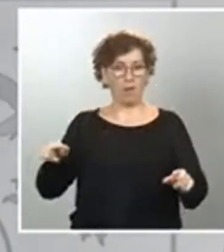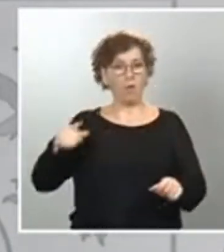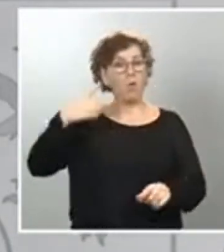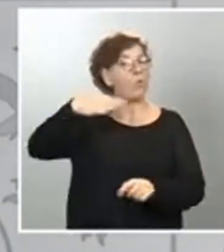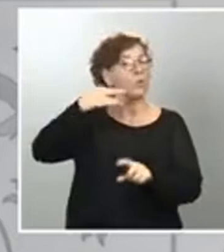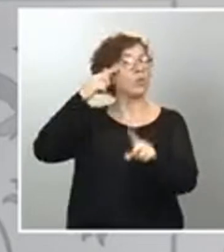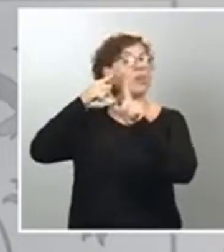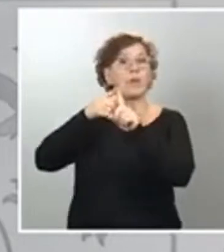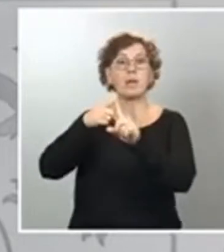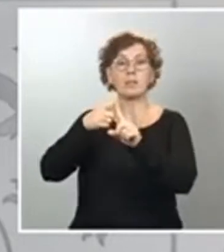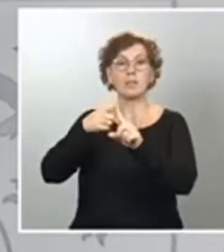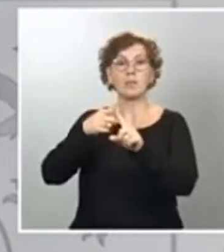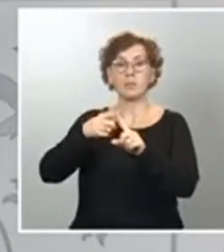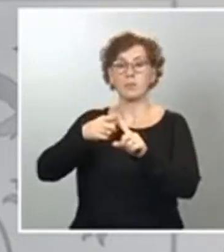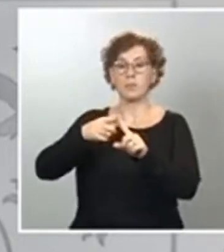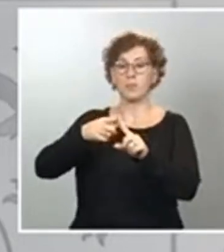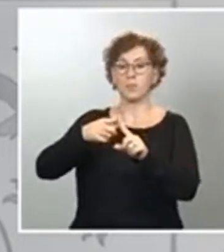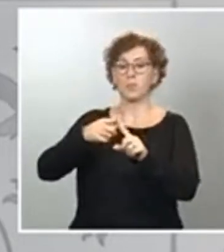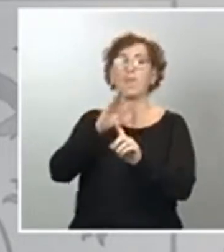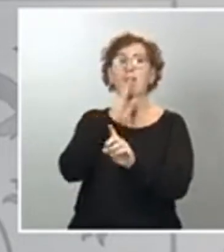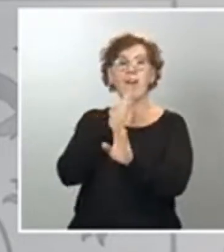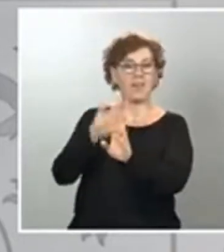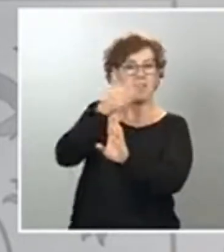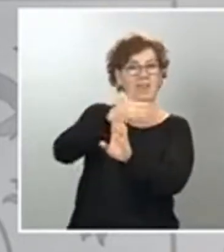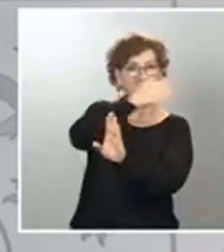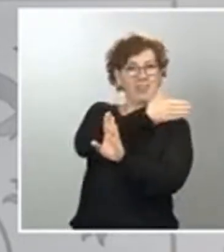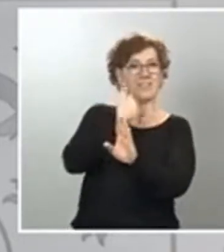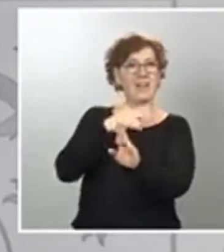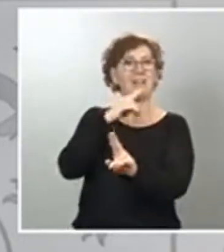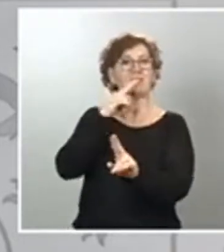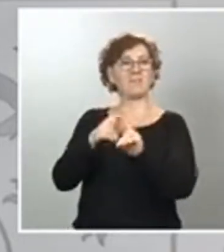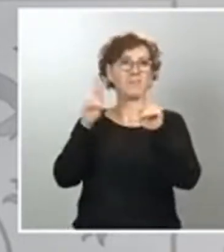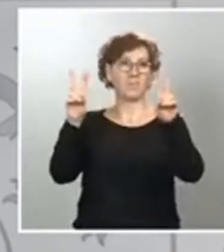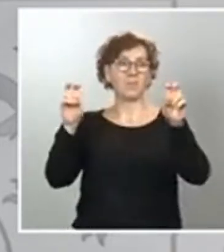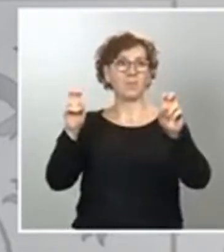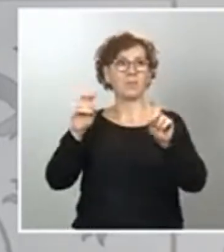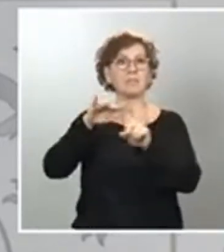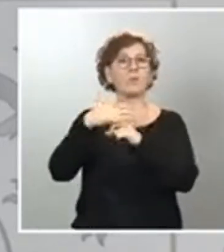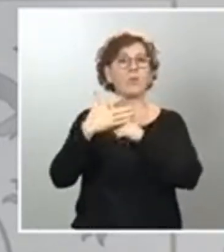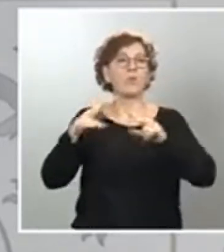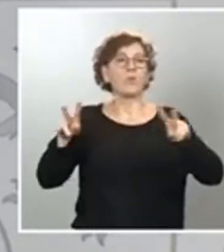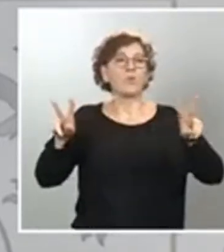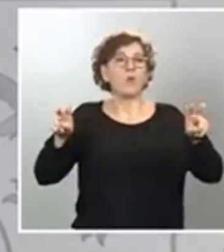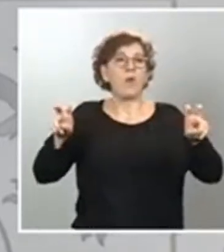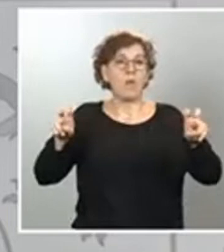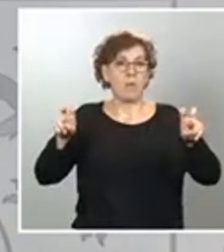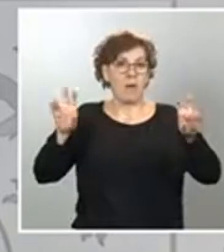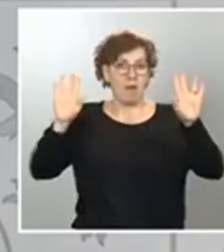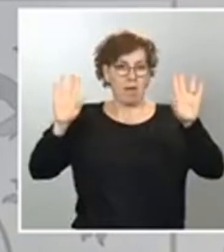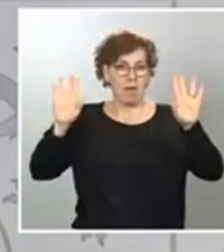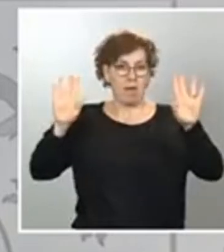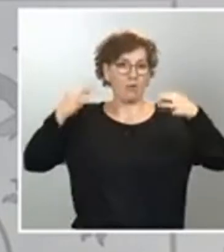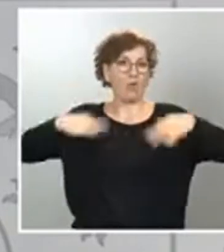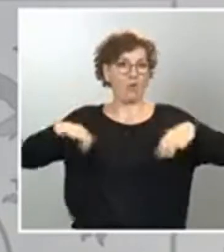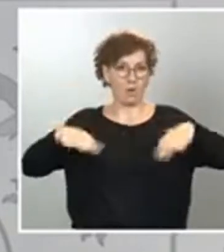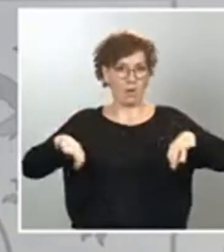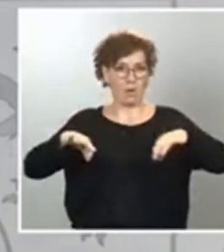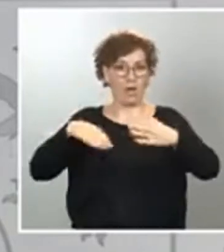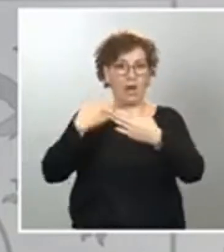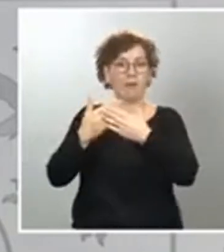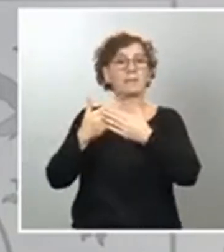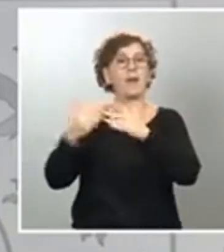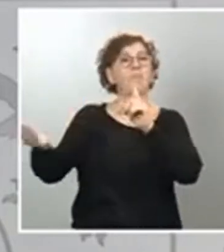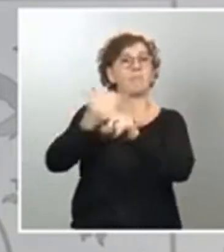lo que hemos llamado en anteriores comparecencias la nueva normalidad, hasta en tanto en cuanto no encontremos el remedio terapéutico o también